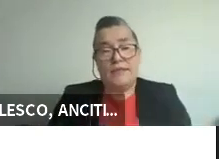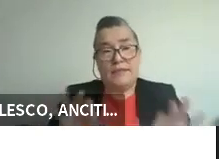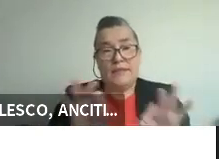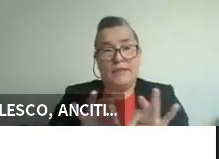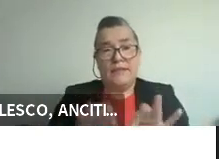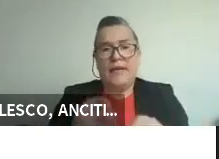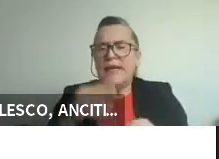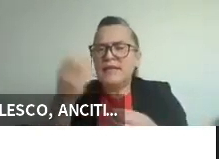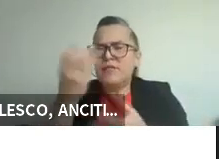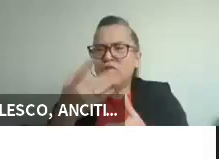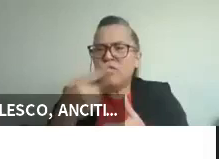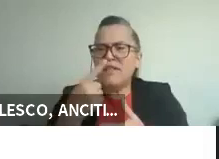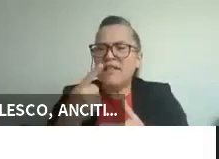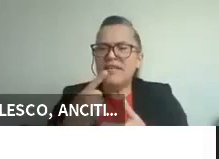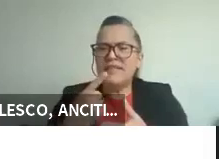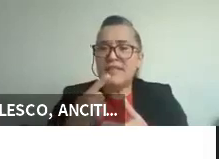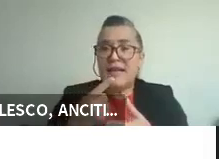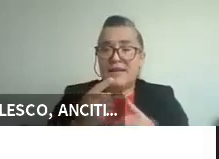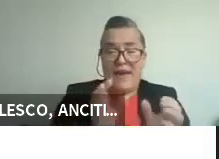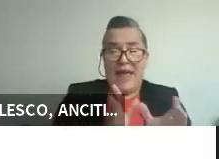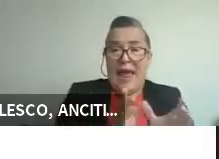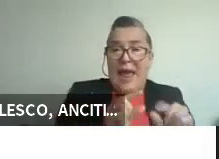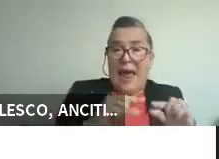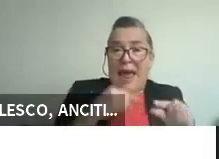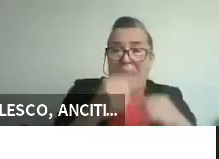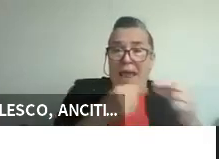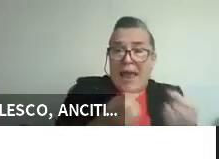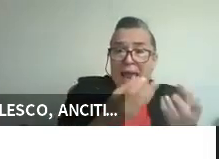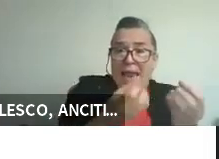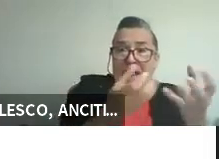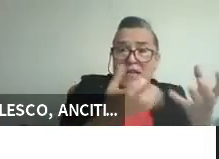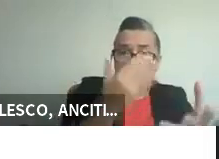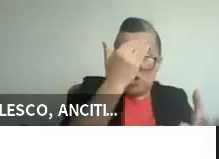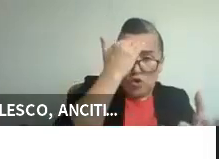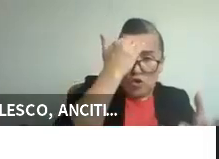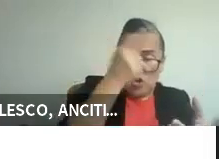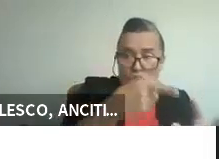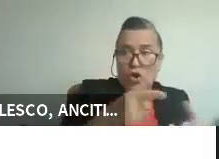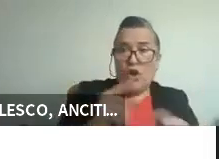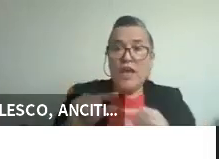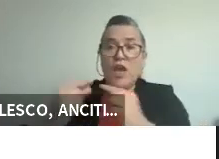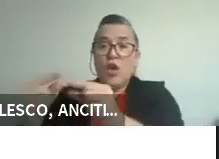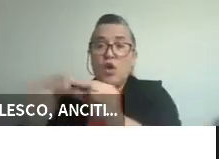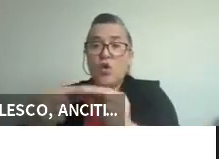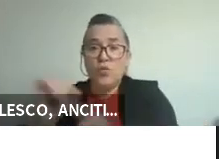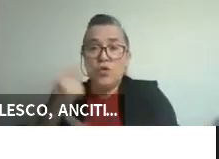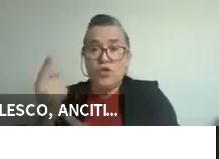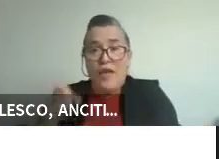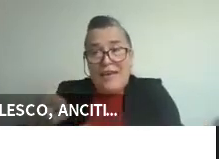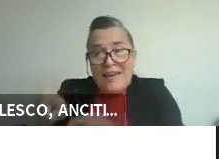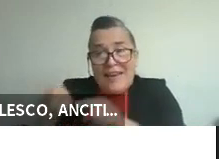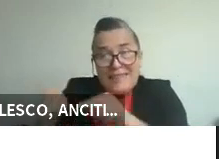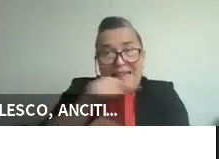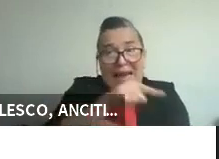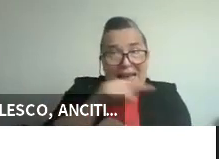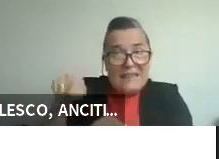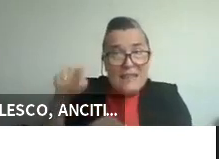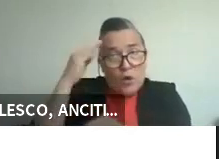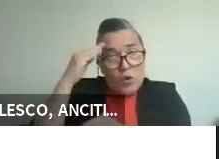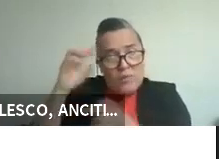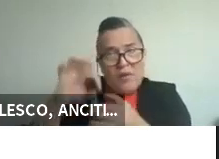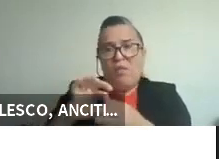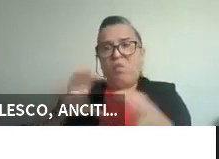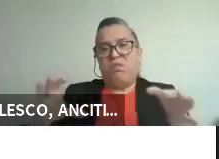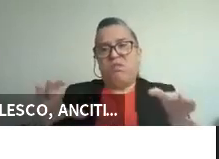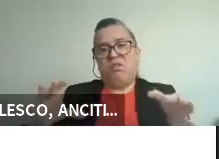hay una desconexión entre la generación de conocimiento y los sectores de la sociedad que requieren dicho conocible entendemos que es un panorama